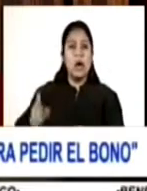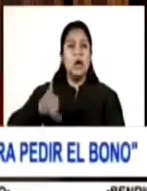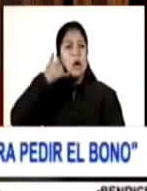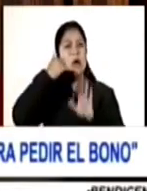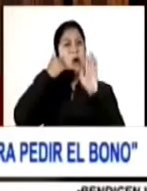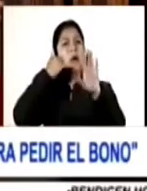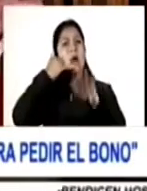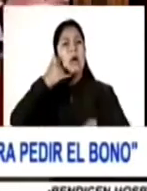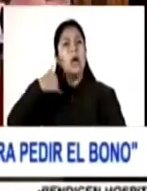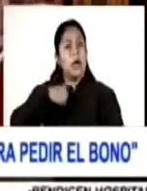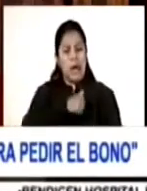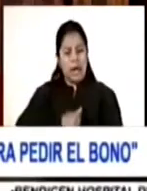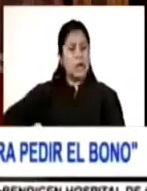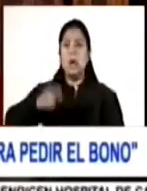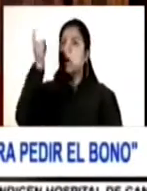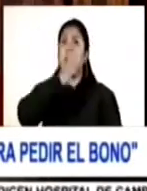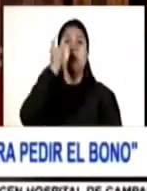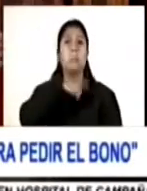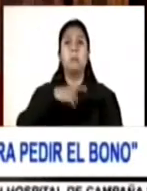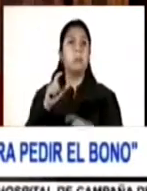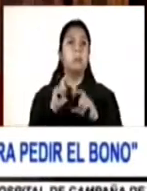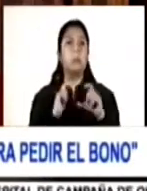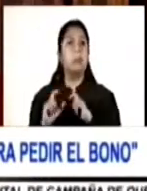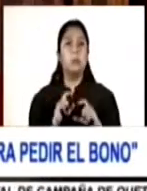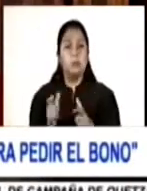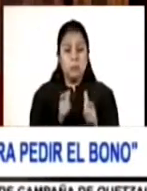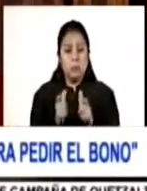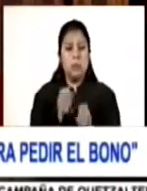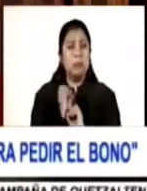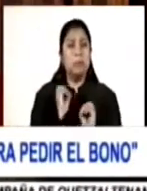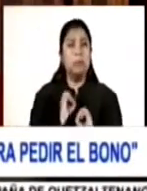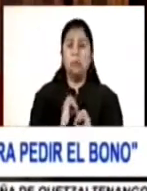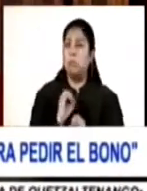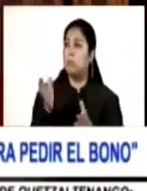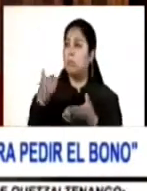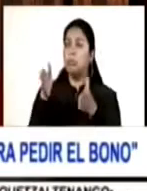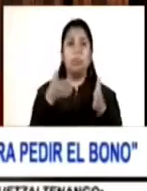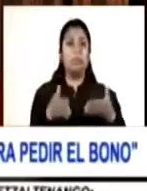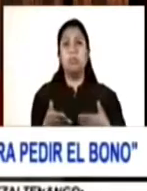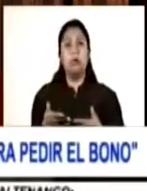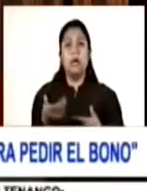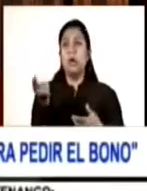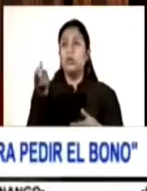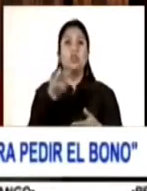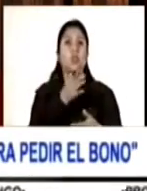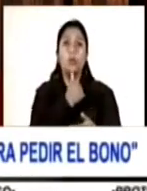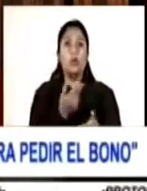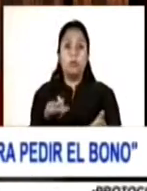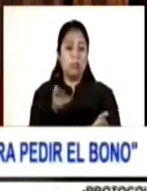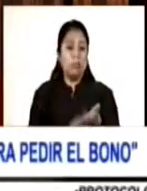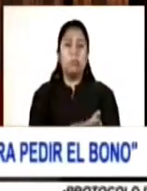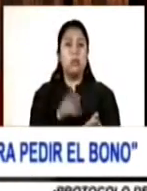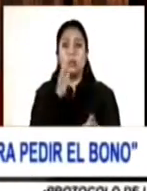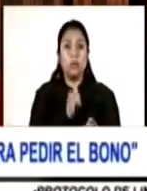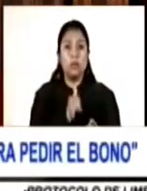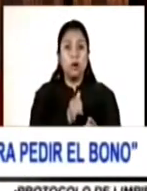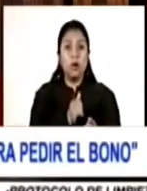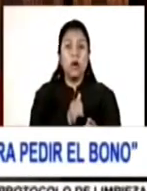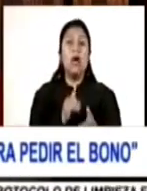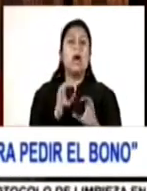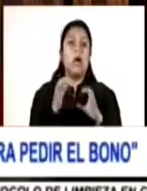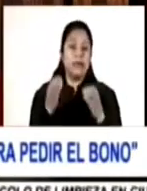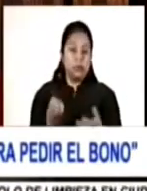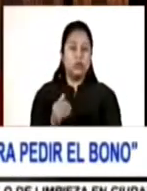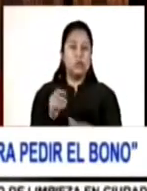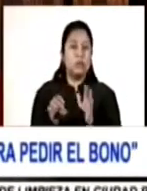mire, nosotros no tenemos control sobre la economía informal y por lo tanto no los podemos ayudar. A las personas que